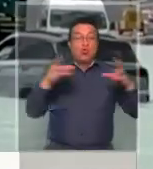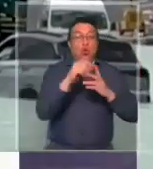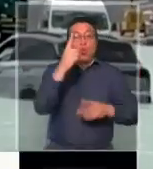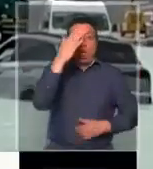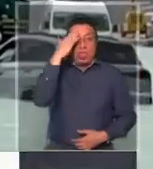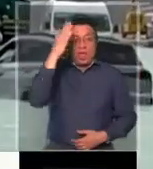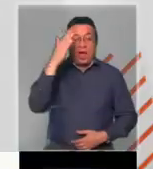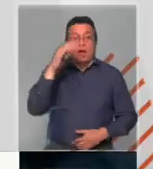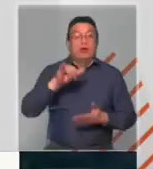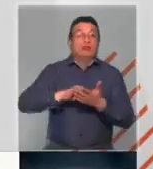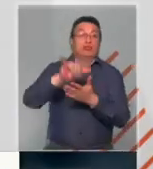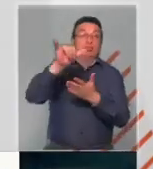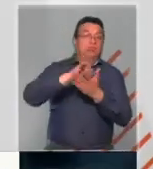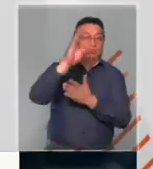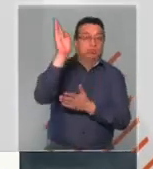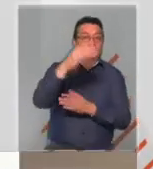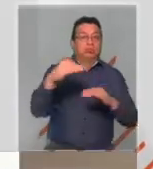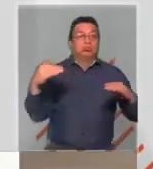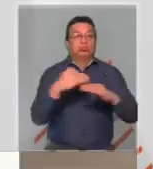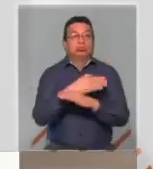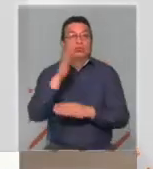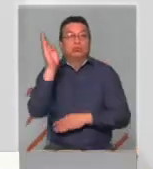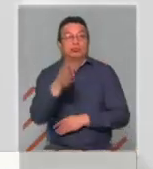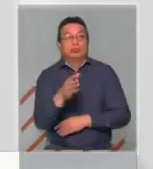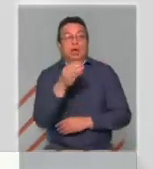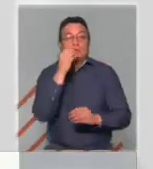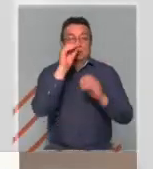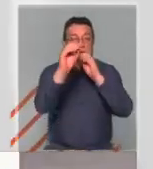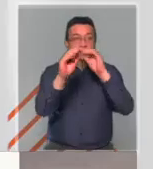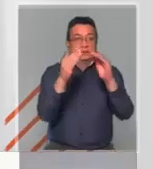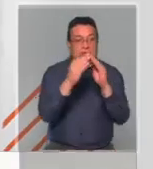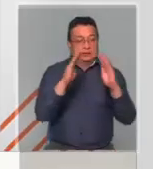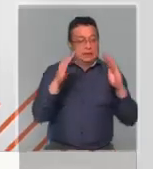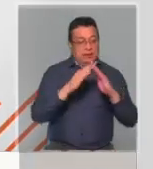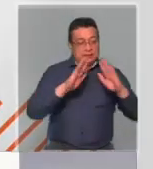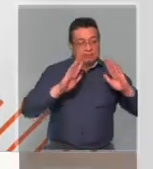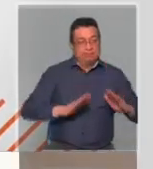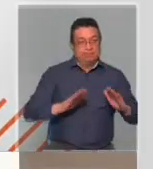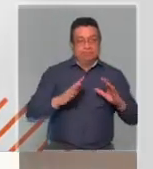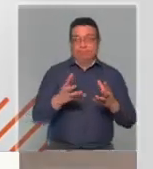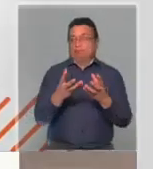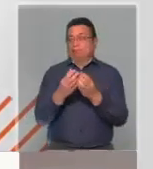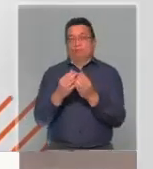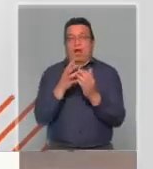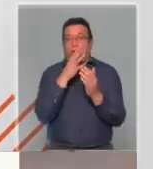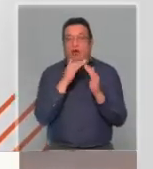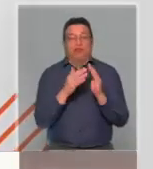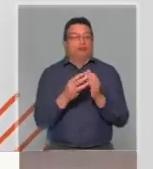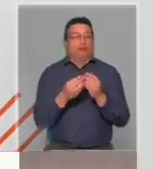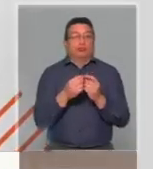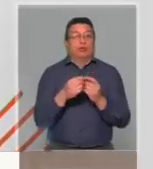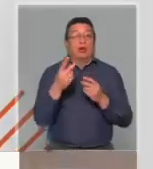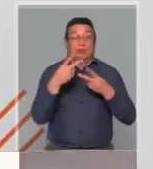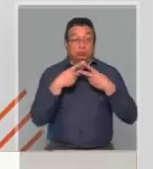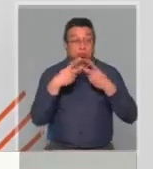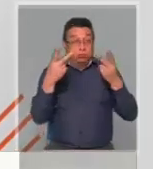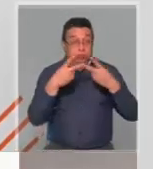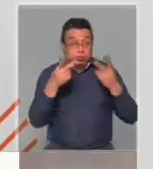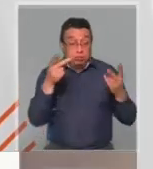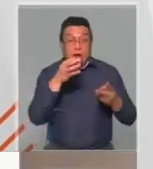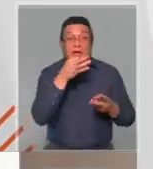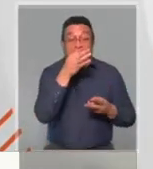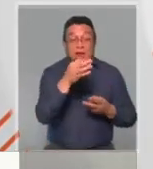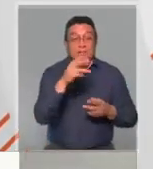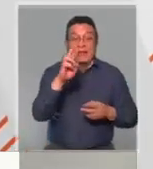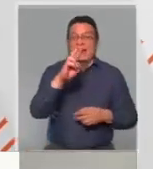carreteras y vuelos mientras se llamaba a la población a mantenerse en sus casas debido a las inundaciones. Los medios oficiales informaron que estas lluvias marcaron